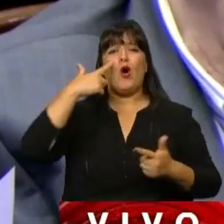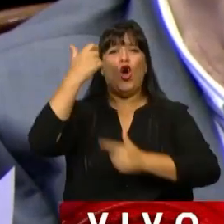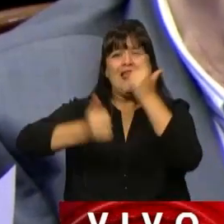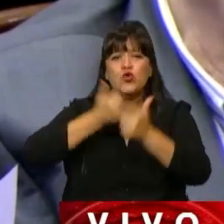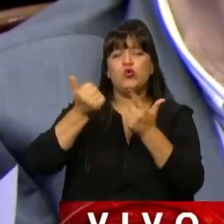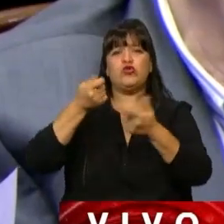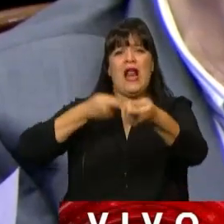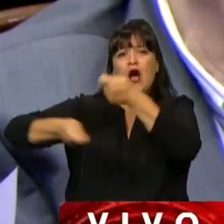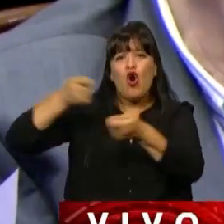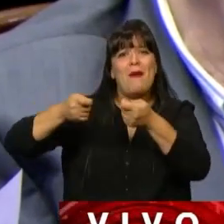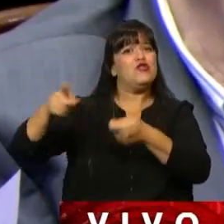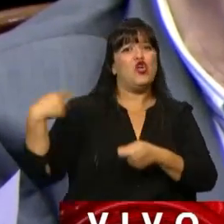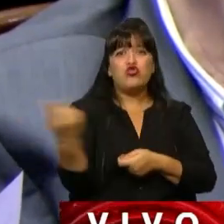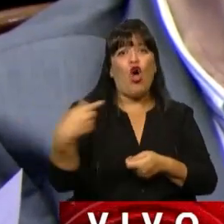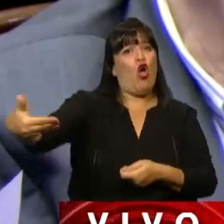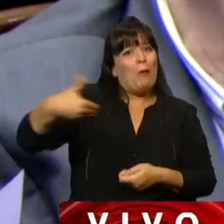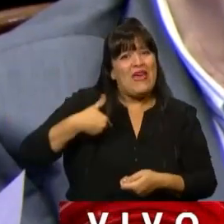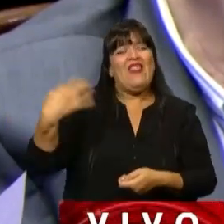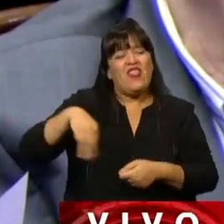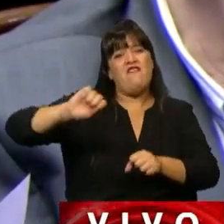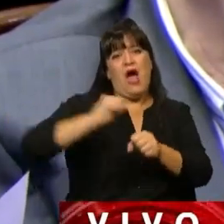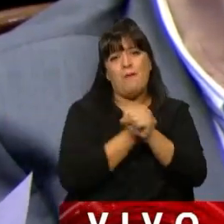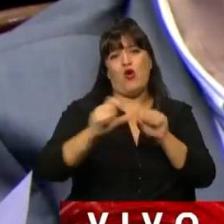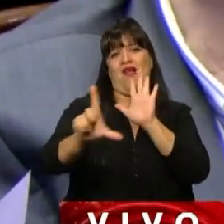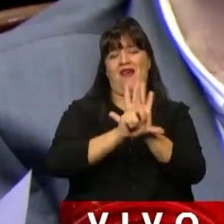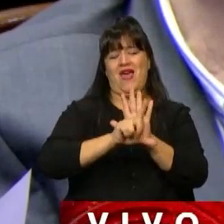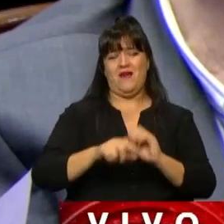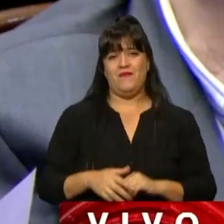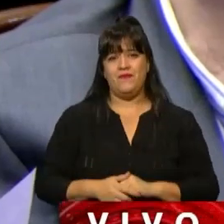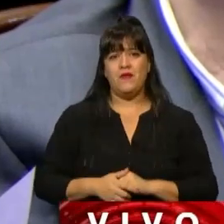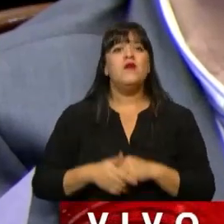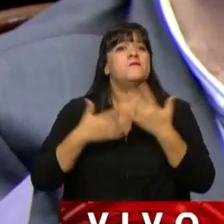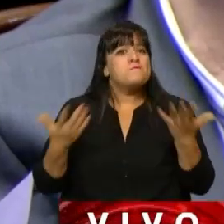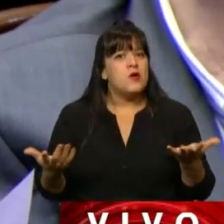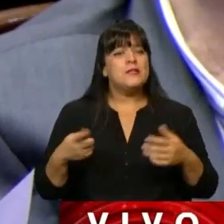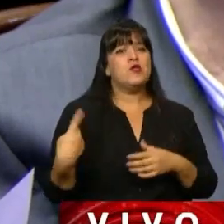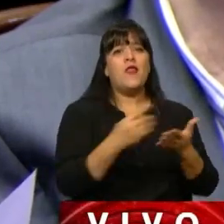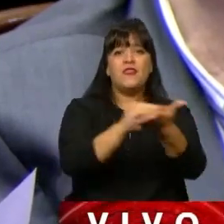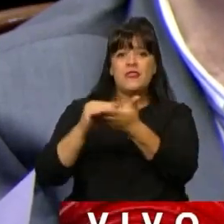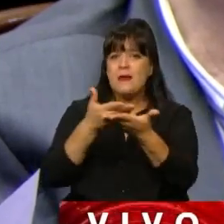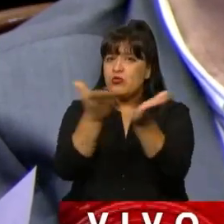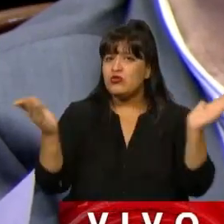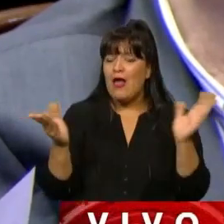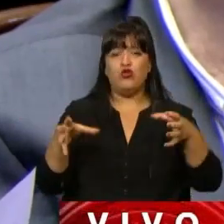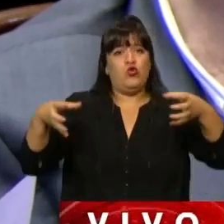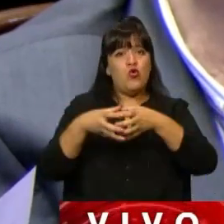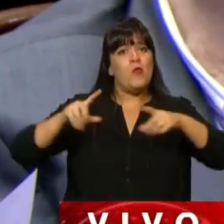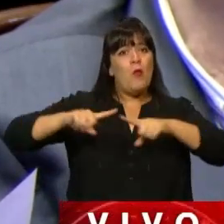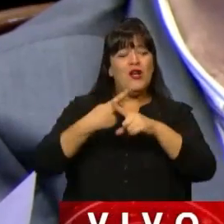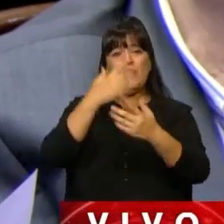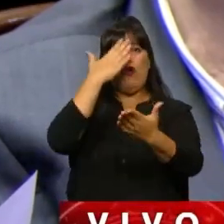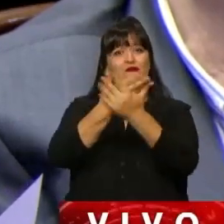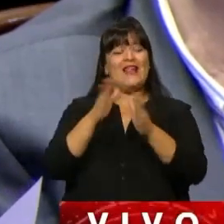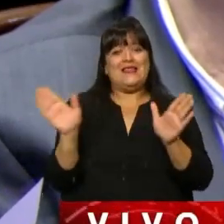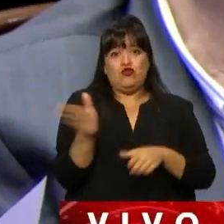del comercio, piden que aprobemos este acuerdo. Así que, señores diputados, desde el Frente de Todos